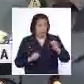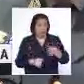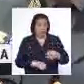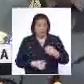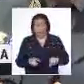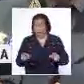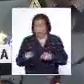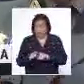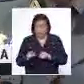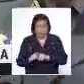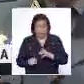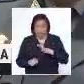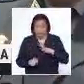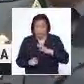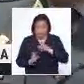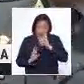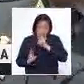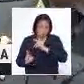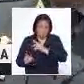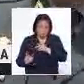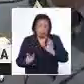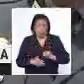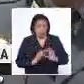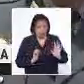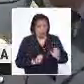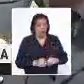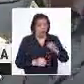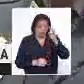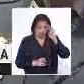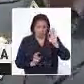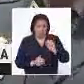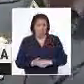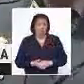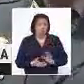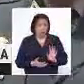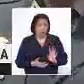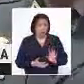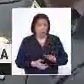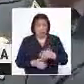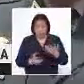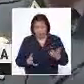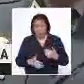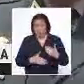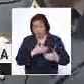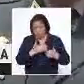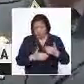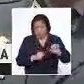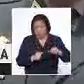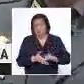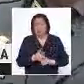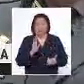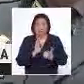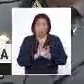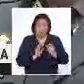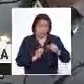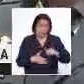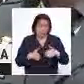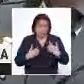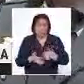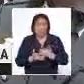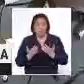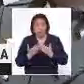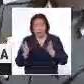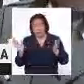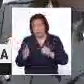el mismo tratamiento, la misma respuesta por parte de la Policía Nacional. Existen obviamente procedimientos legales también para levantar el secreto de